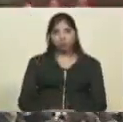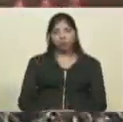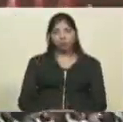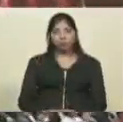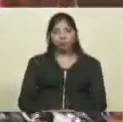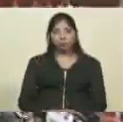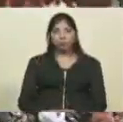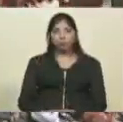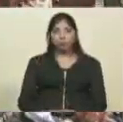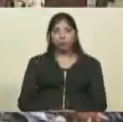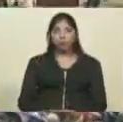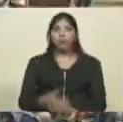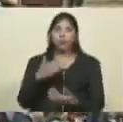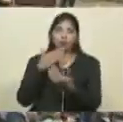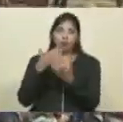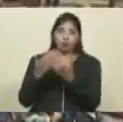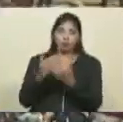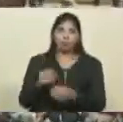Constituyente.